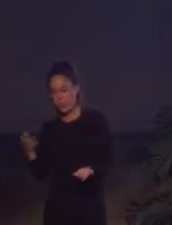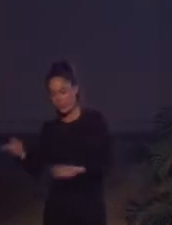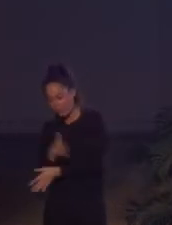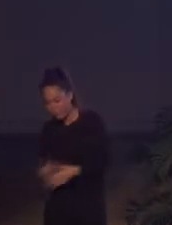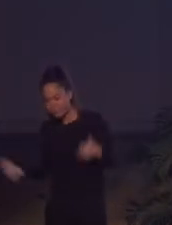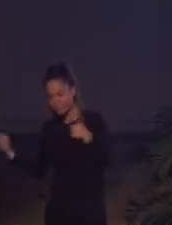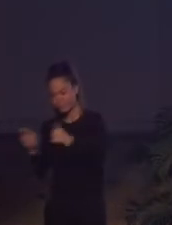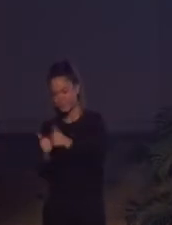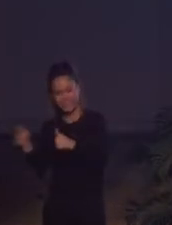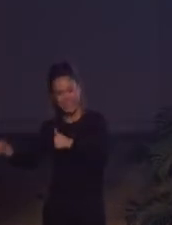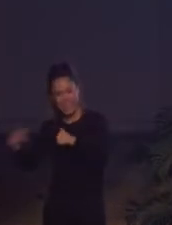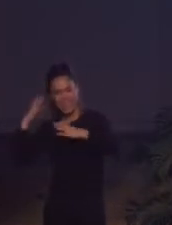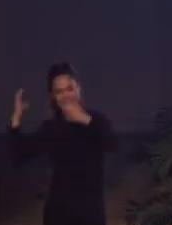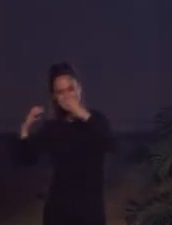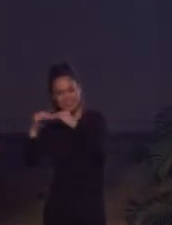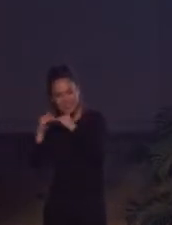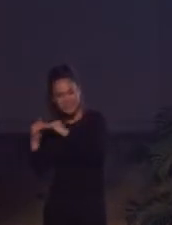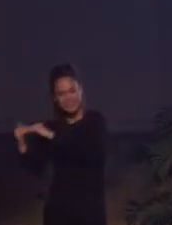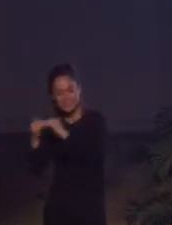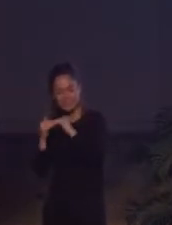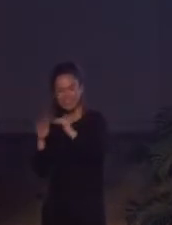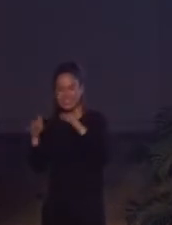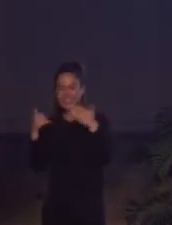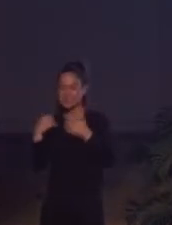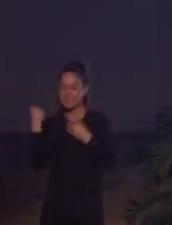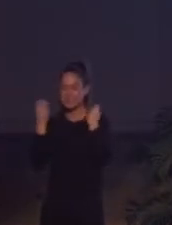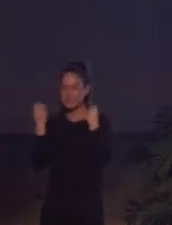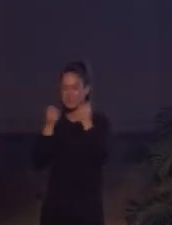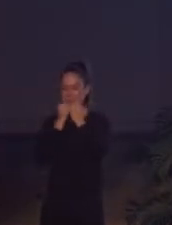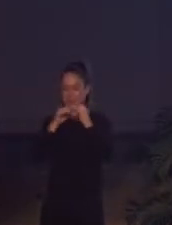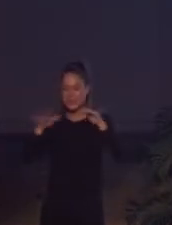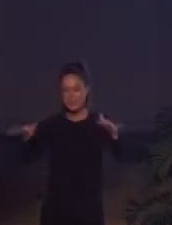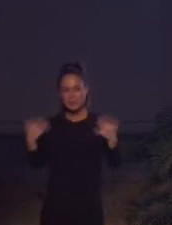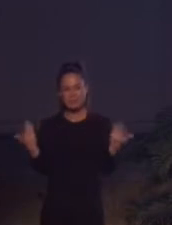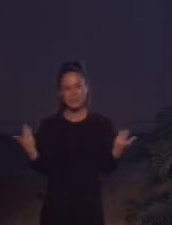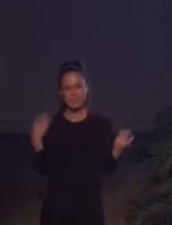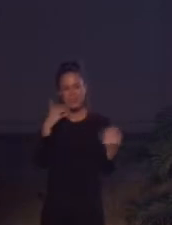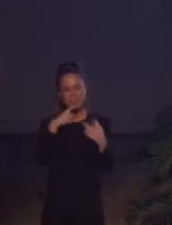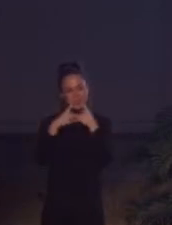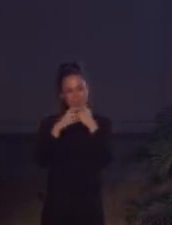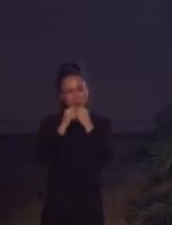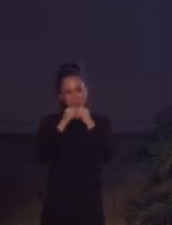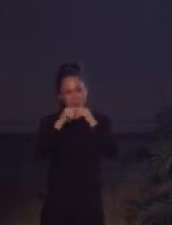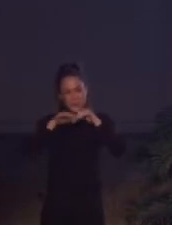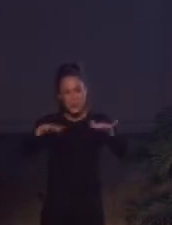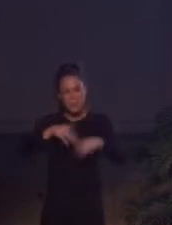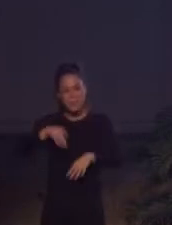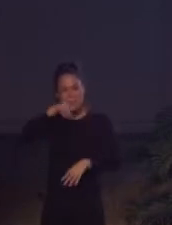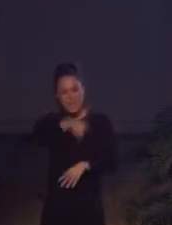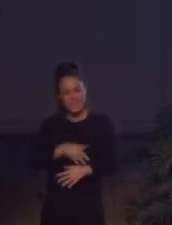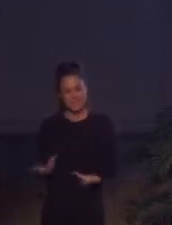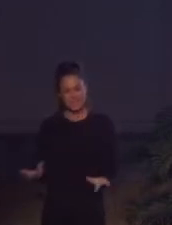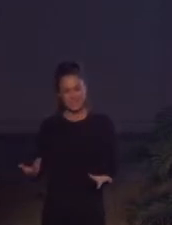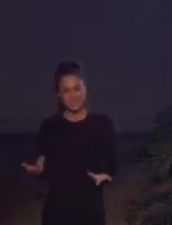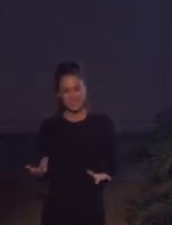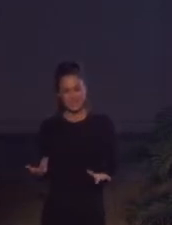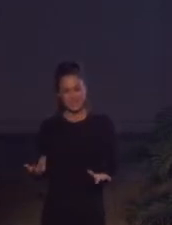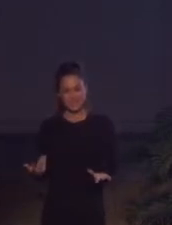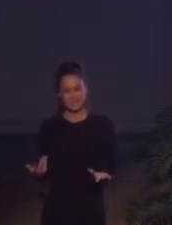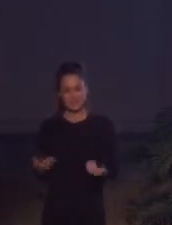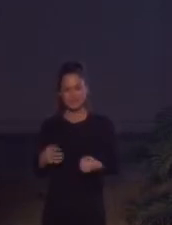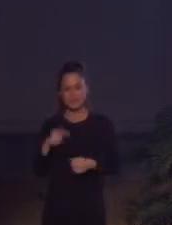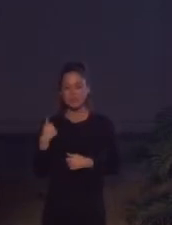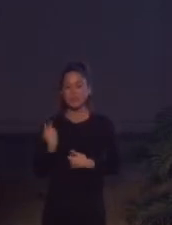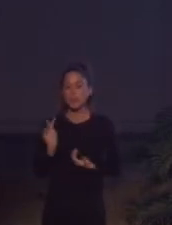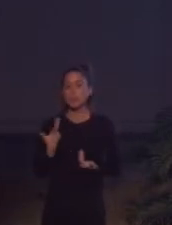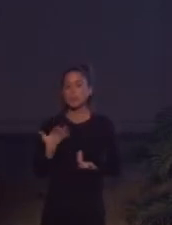du, orduan normala da, ba, mezua oso gaizki ulertzea, eta esatea, ba, jendea zertaz ari da, ez? Eta gainera, kompatiblea